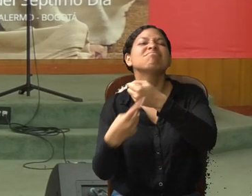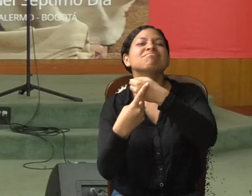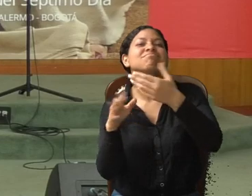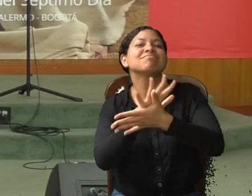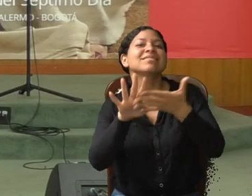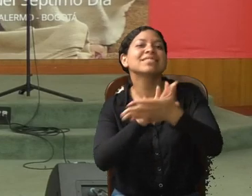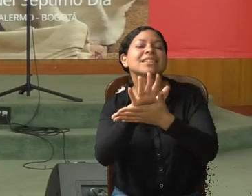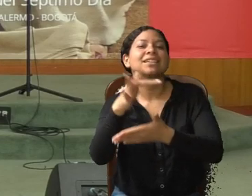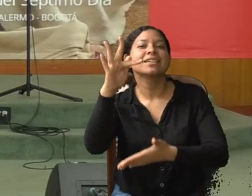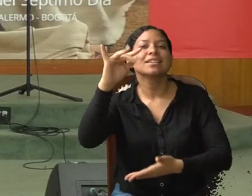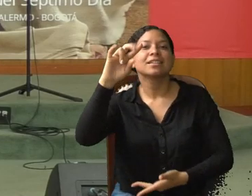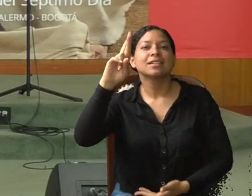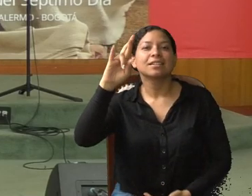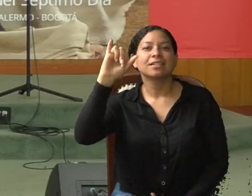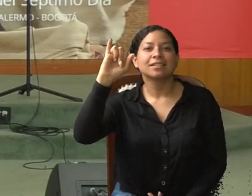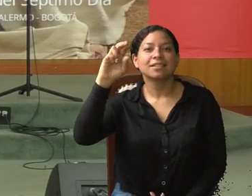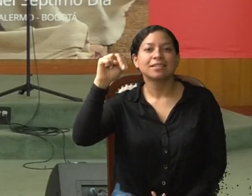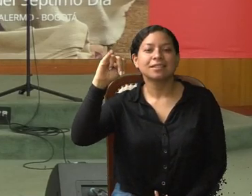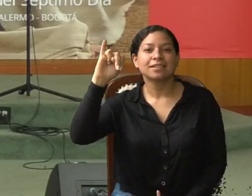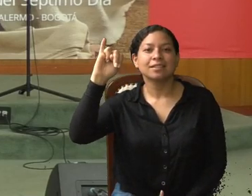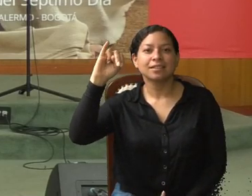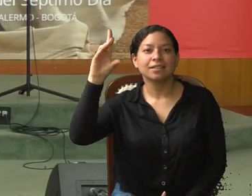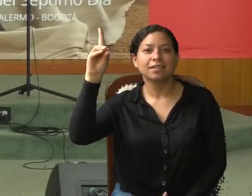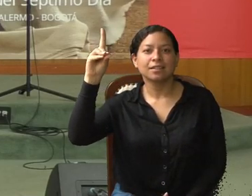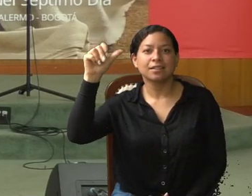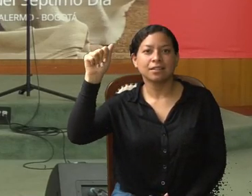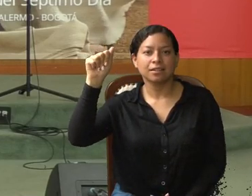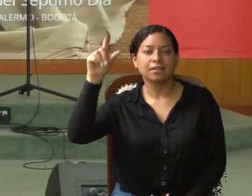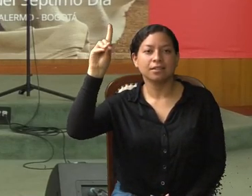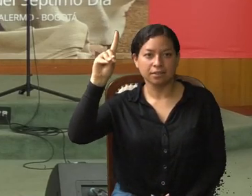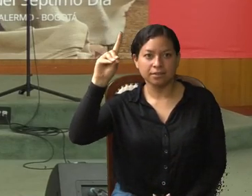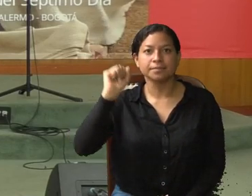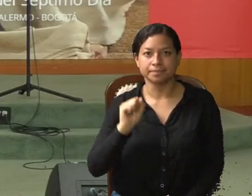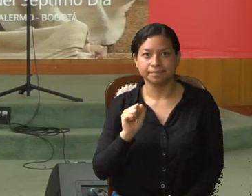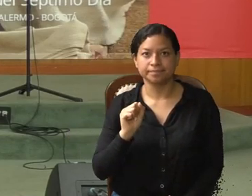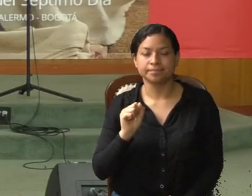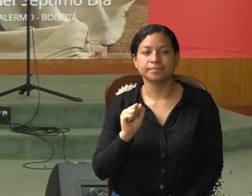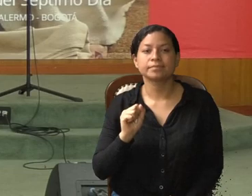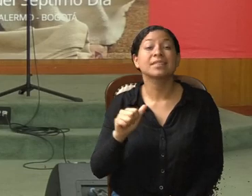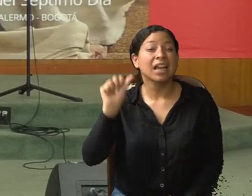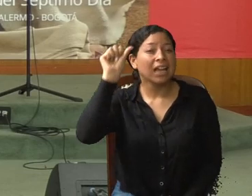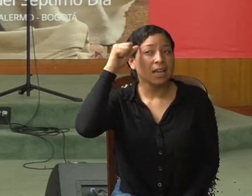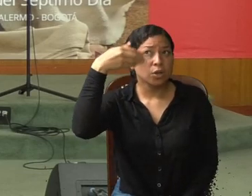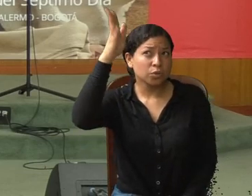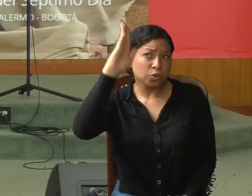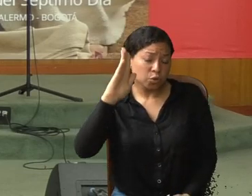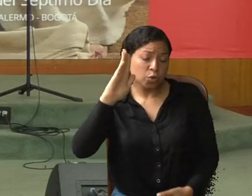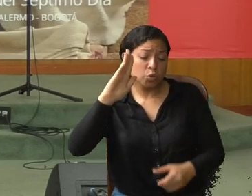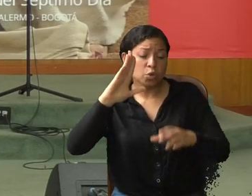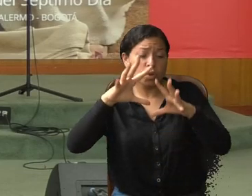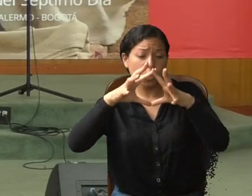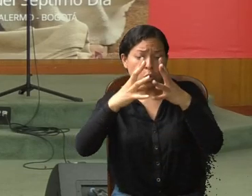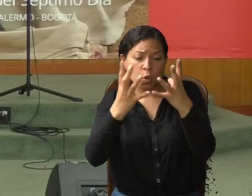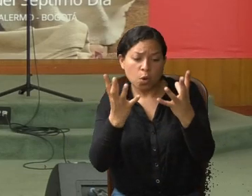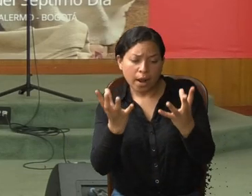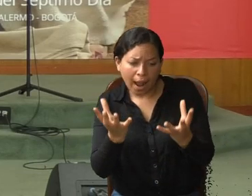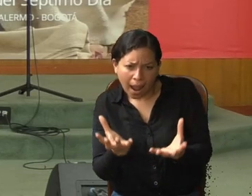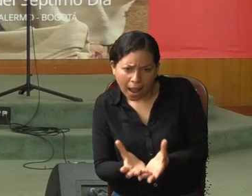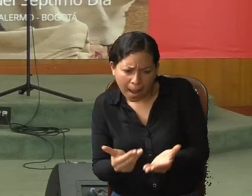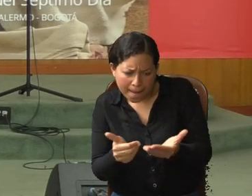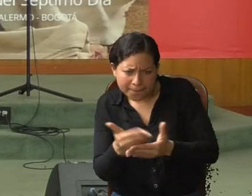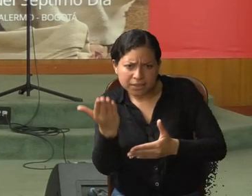haciendo un recuento sobre el primer versículo, estaríamos diciendo que Dios creó en el principio siendo un Dios de eternidad, siendo un Dios